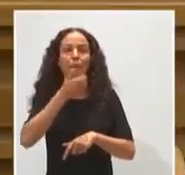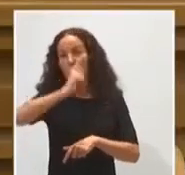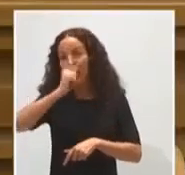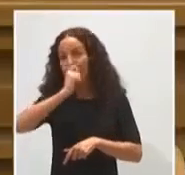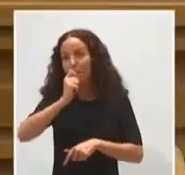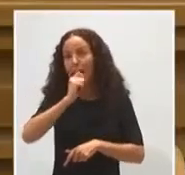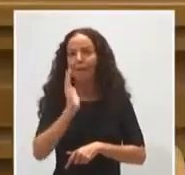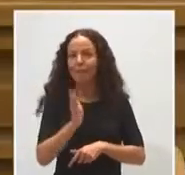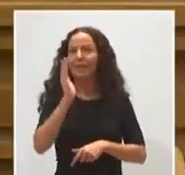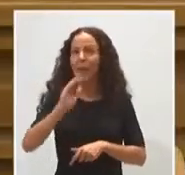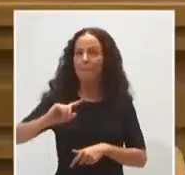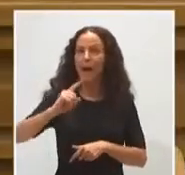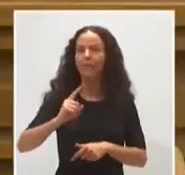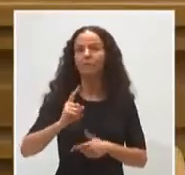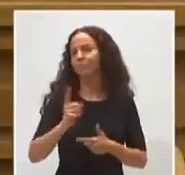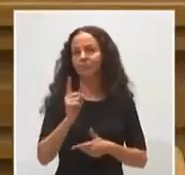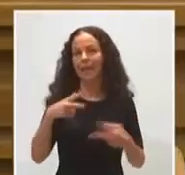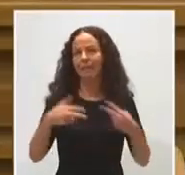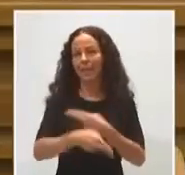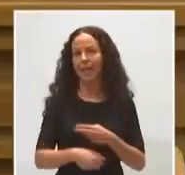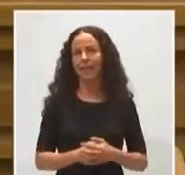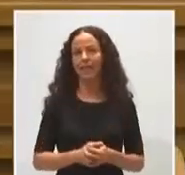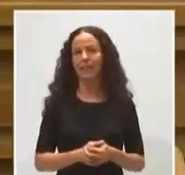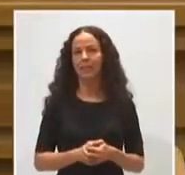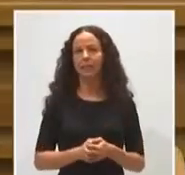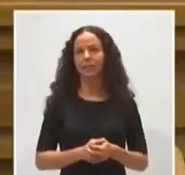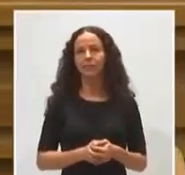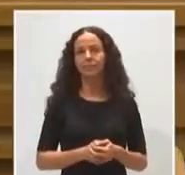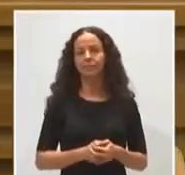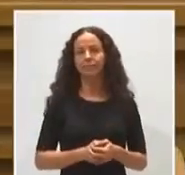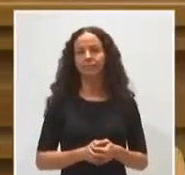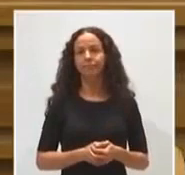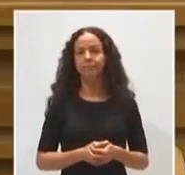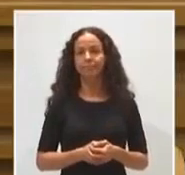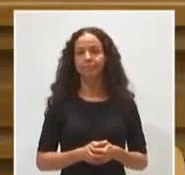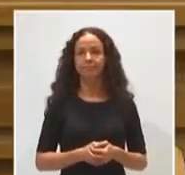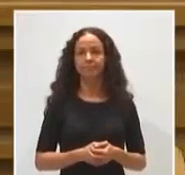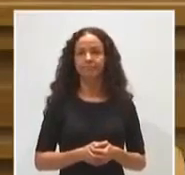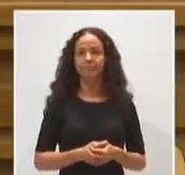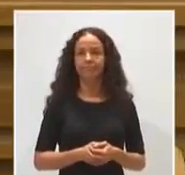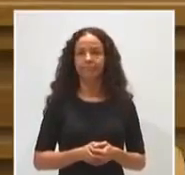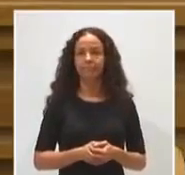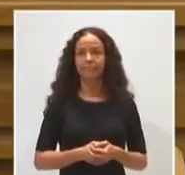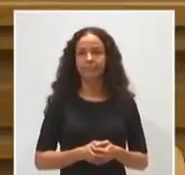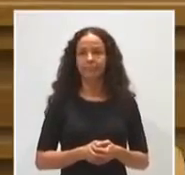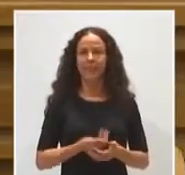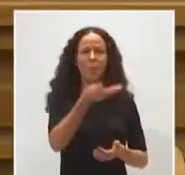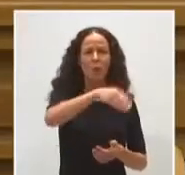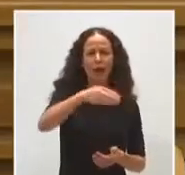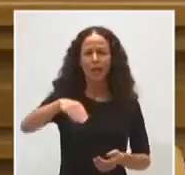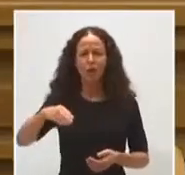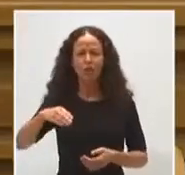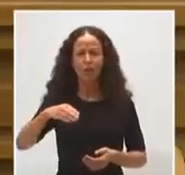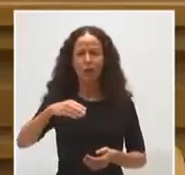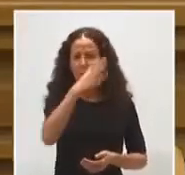y de eso hablaremos el hecho de no poder olvidar tantos fallecidos son